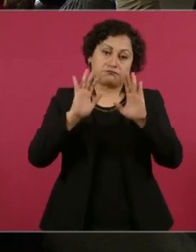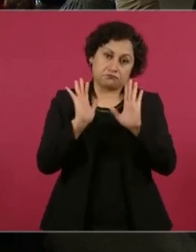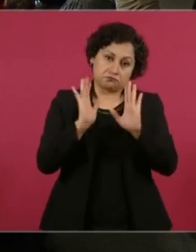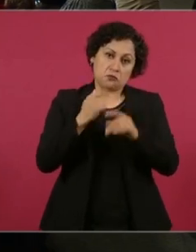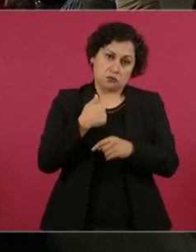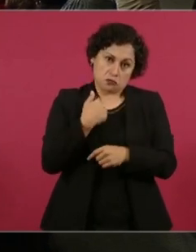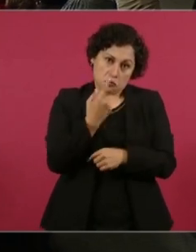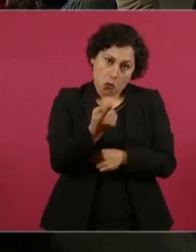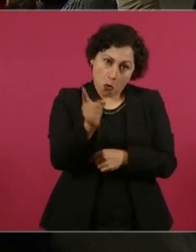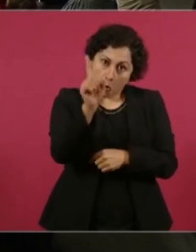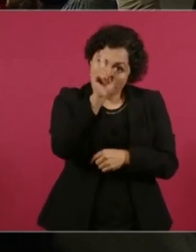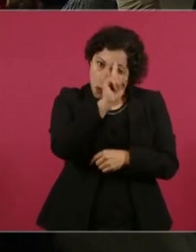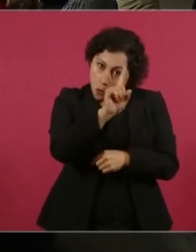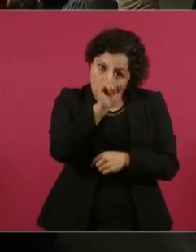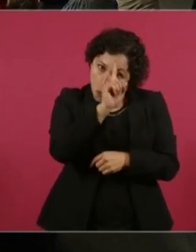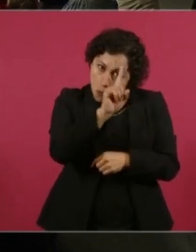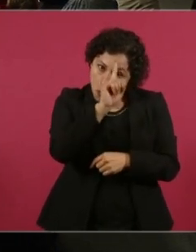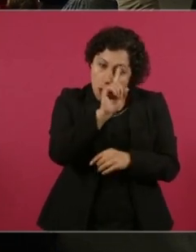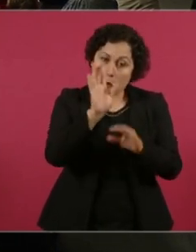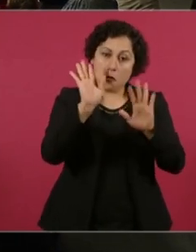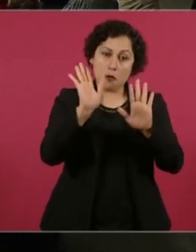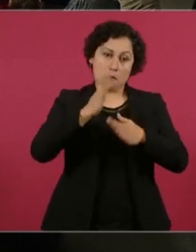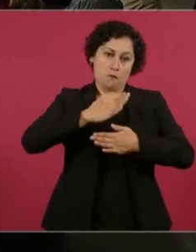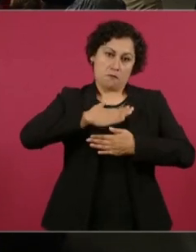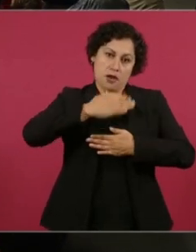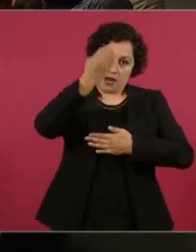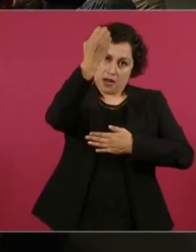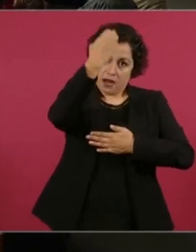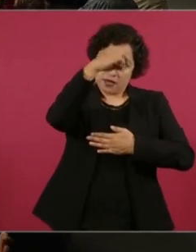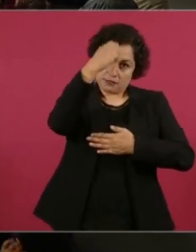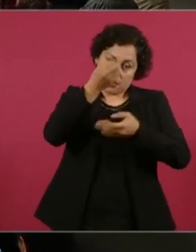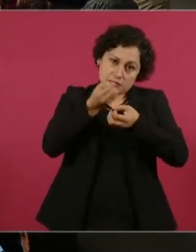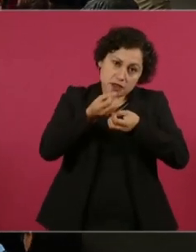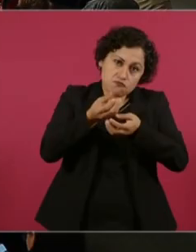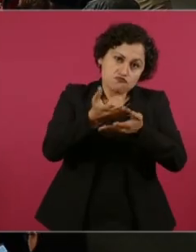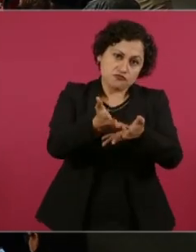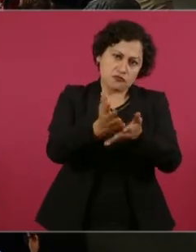sin que cause honorario, lo mejor